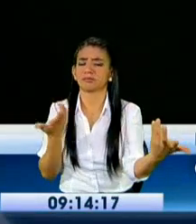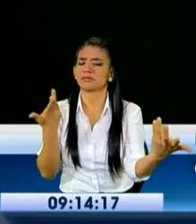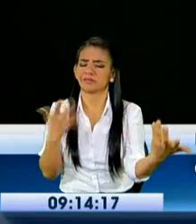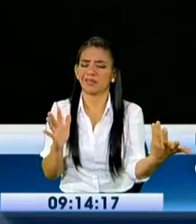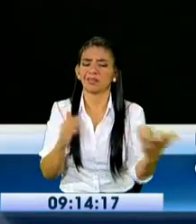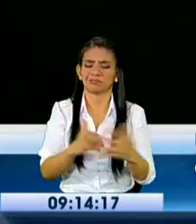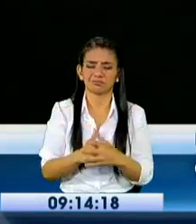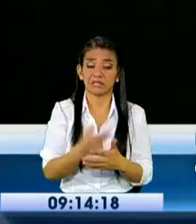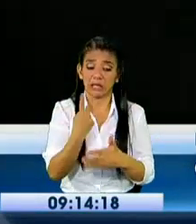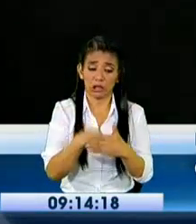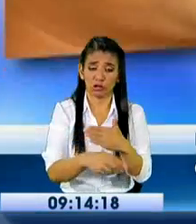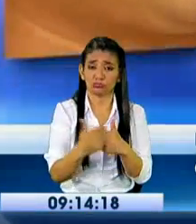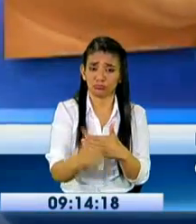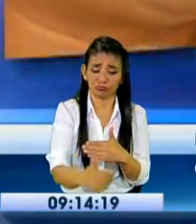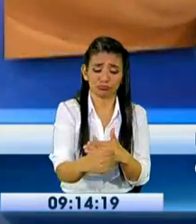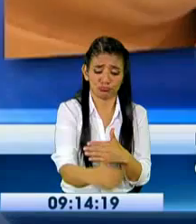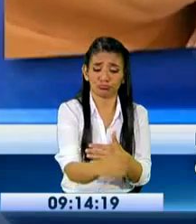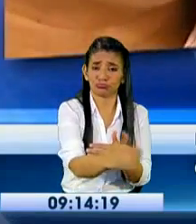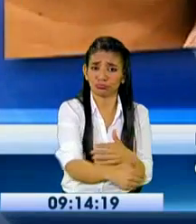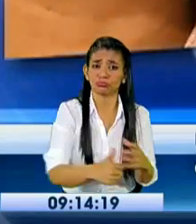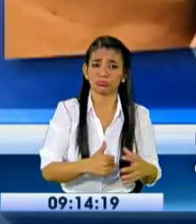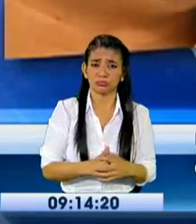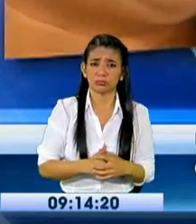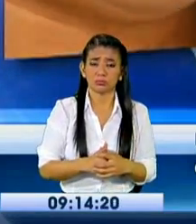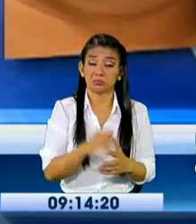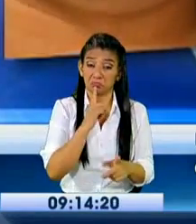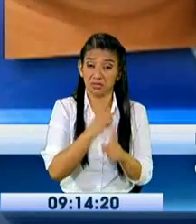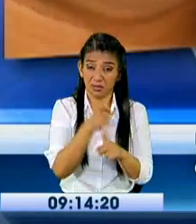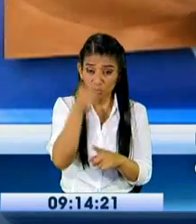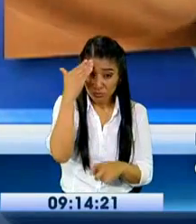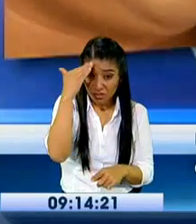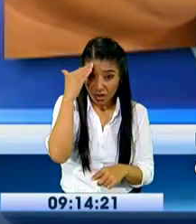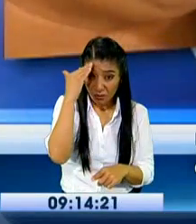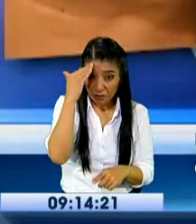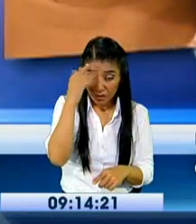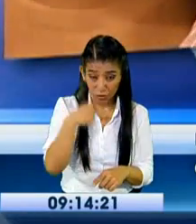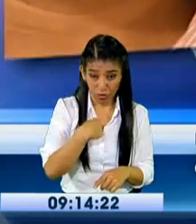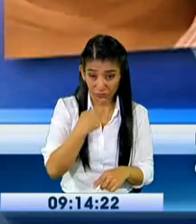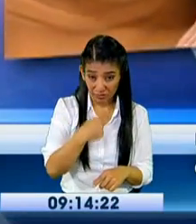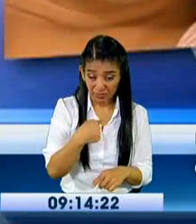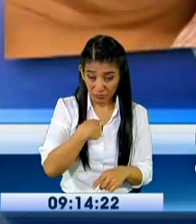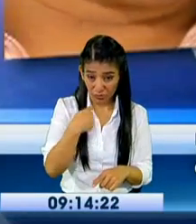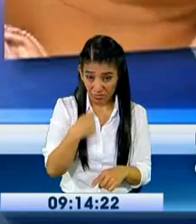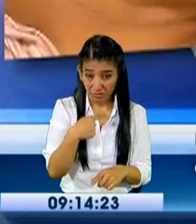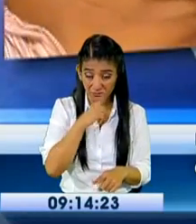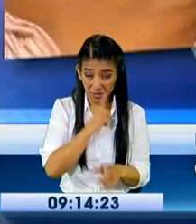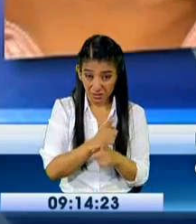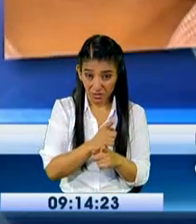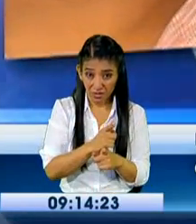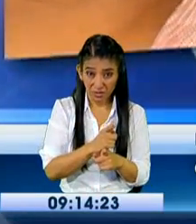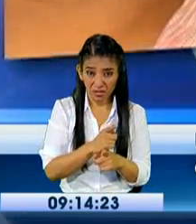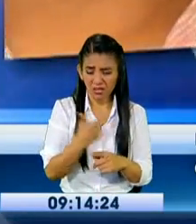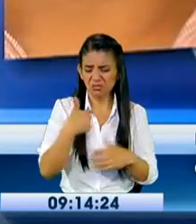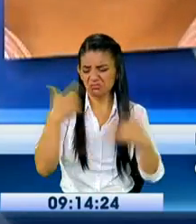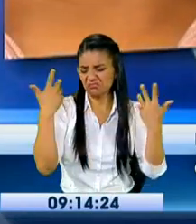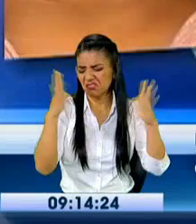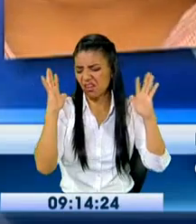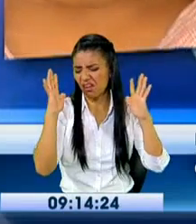aún menores de edad. Aunque no lo crea, porque ¿sabe lo que dice? Lo que decía yo. Ah, que estoy enmonado,